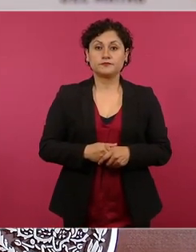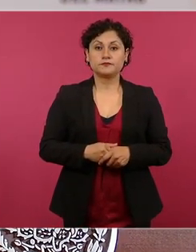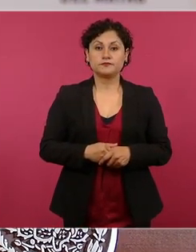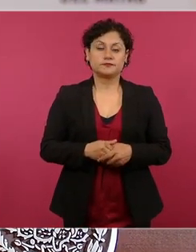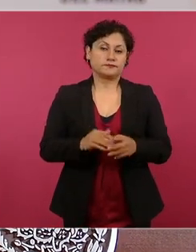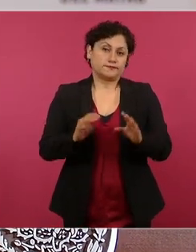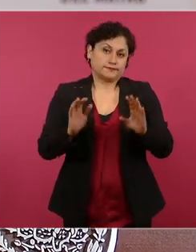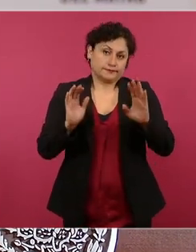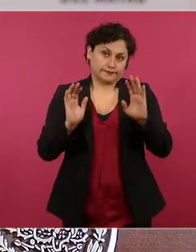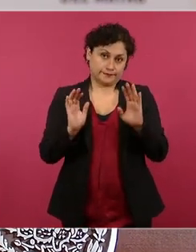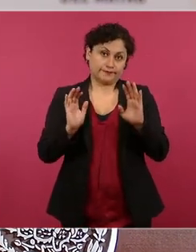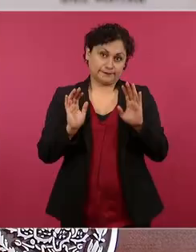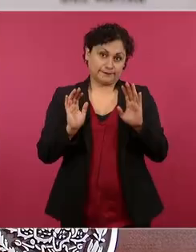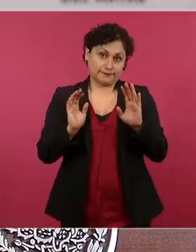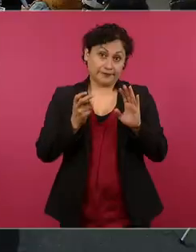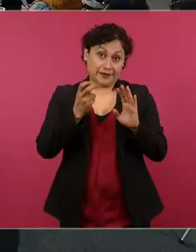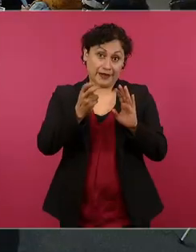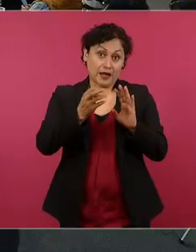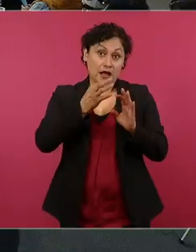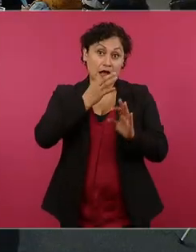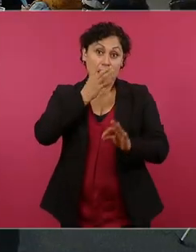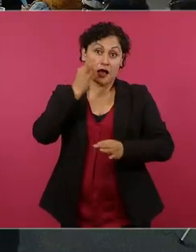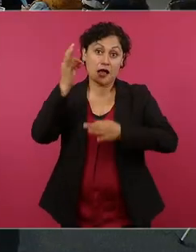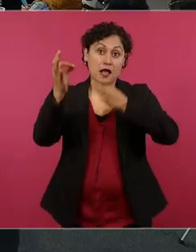Estamos hablando de propaganda.